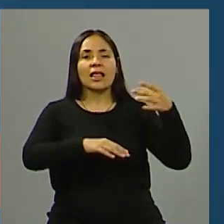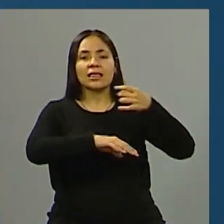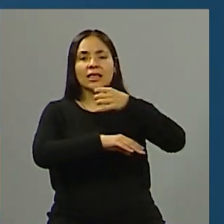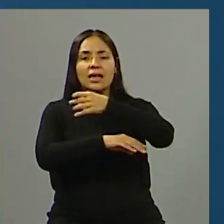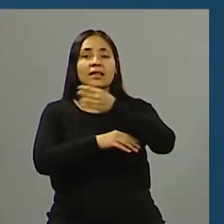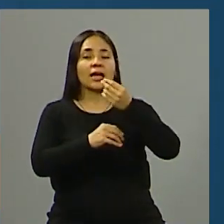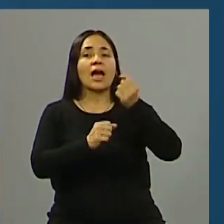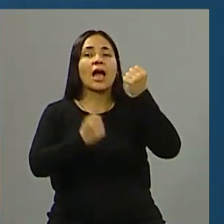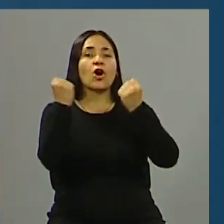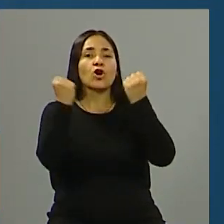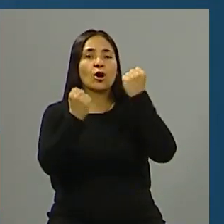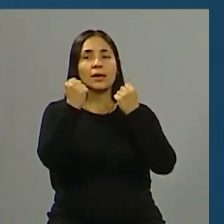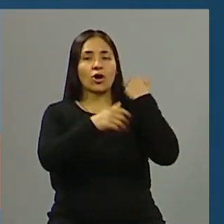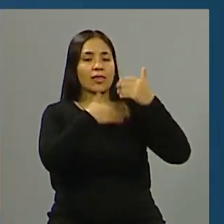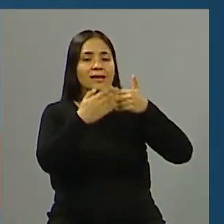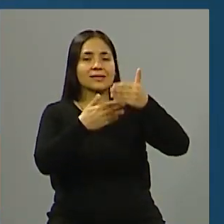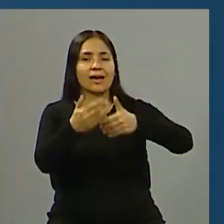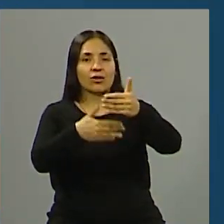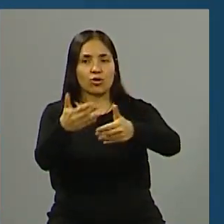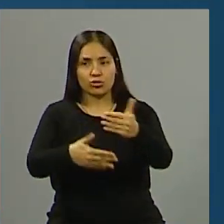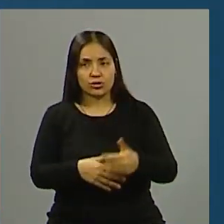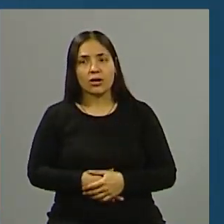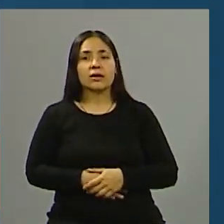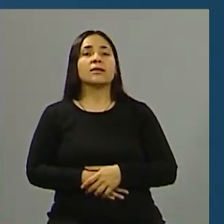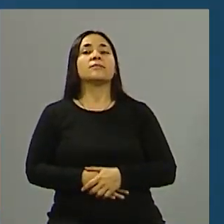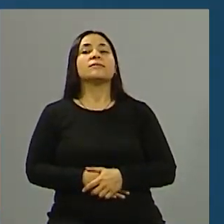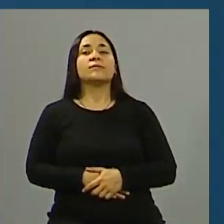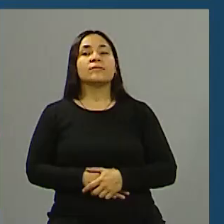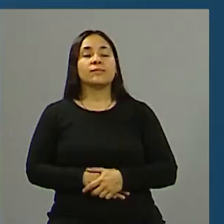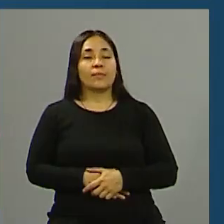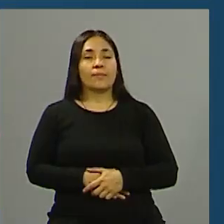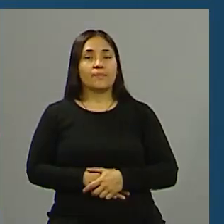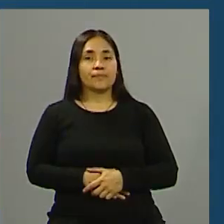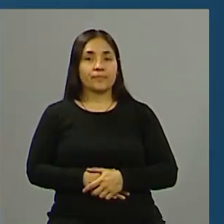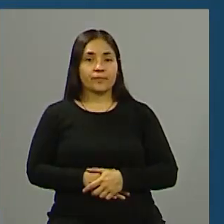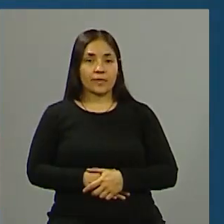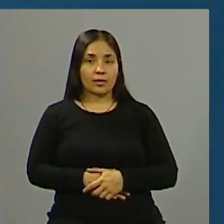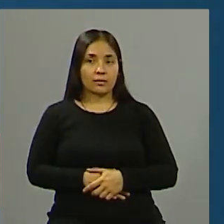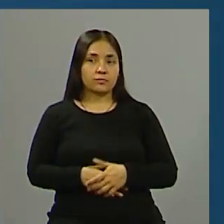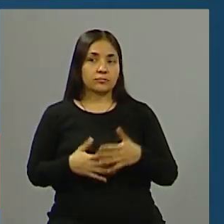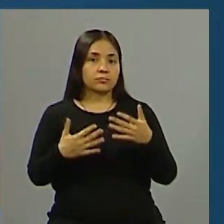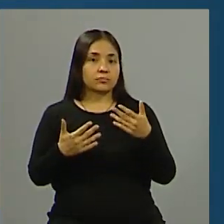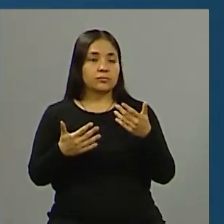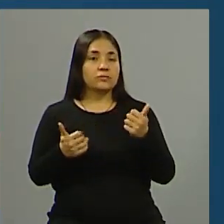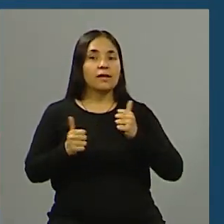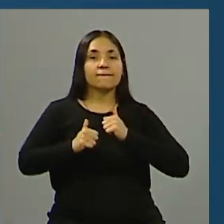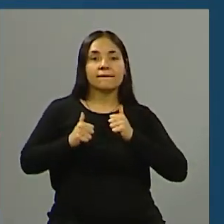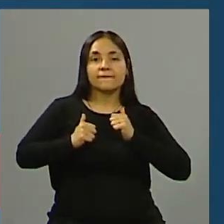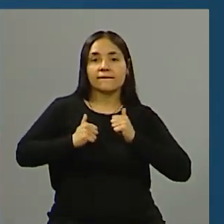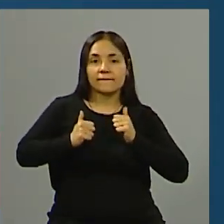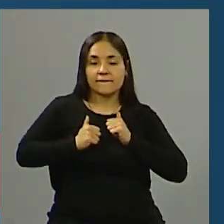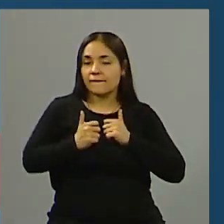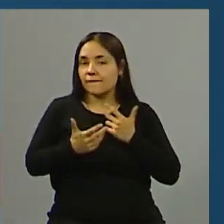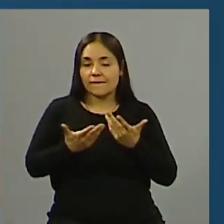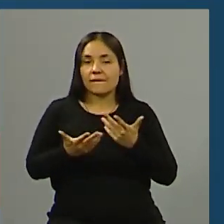desarrollo económico de los distintos lugares por donde pasa. ¿Cuál es la expectativa que genera volver